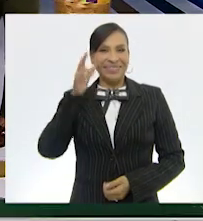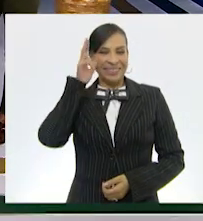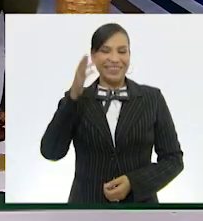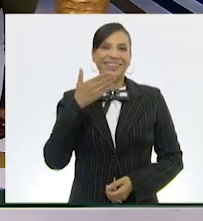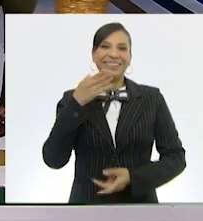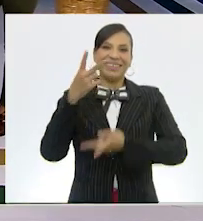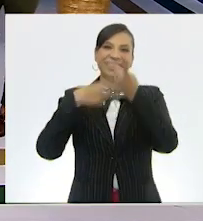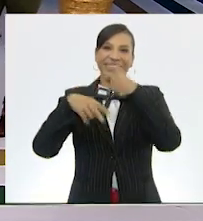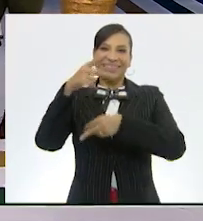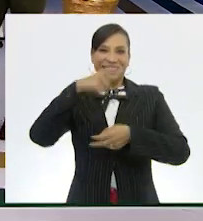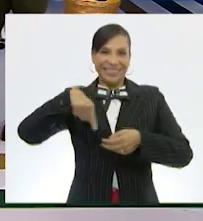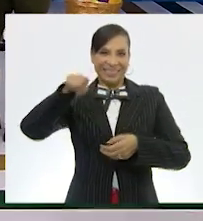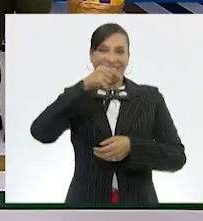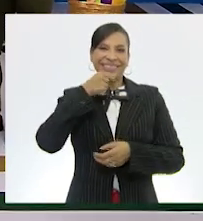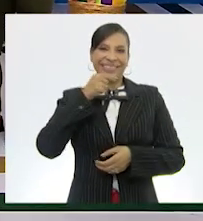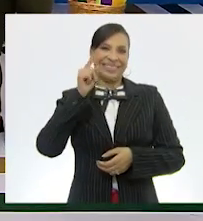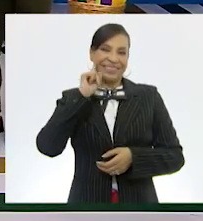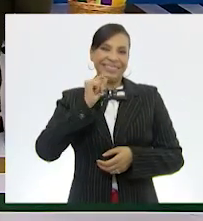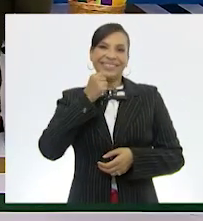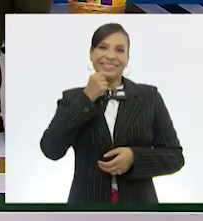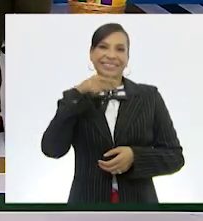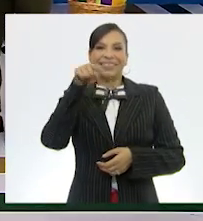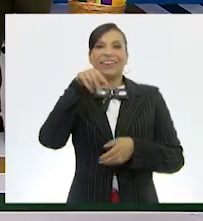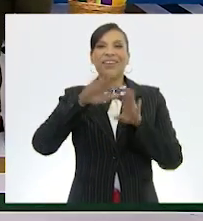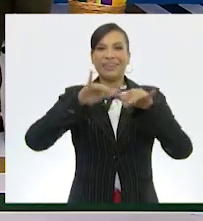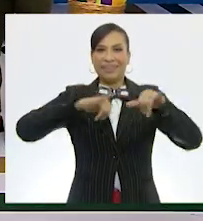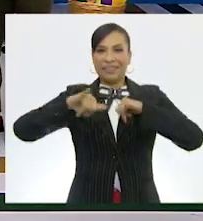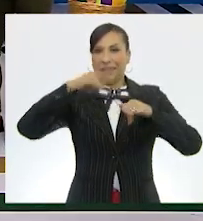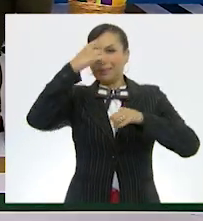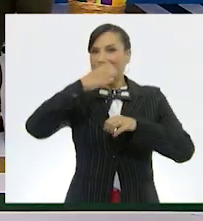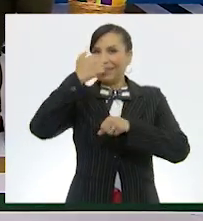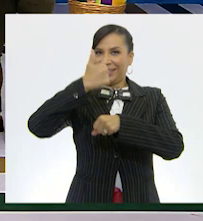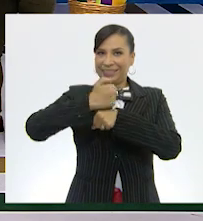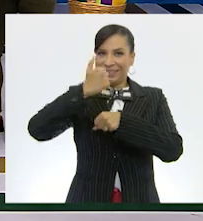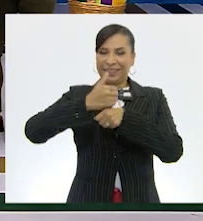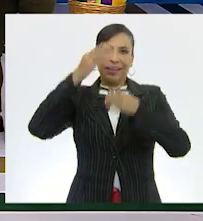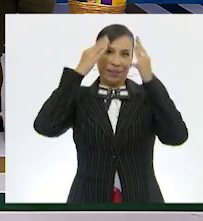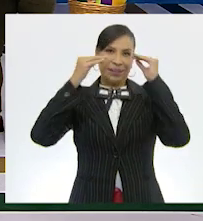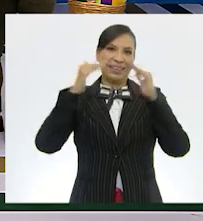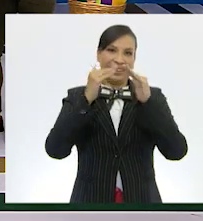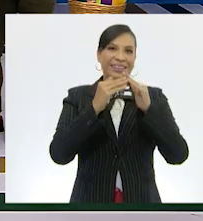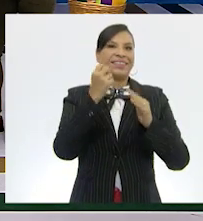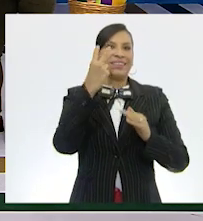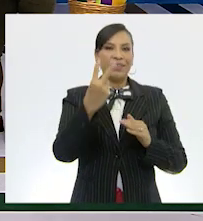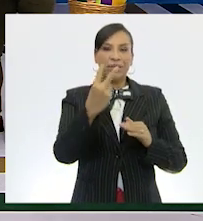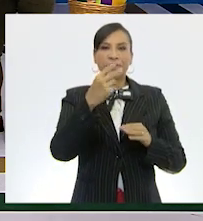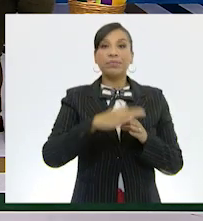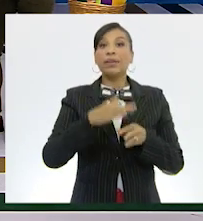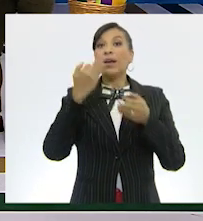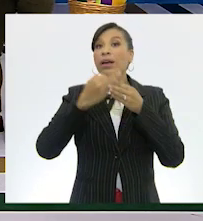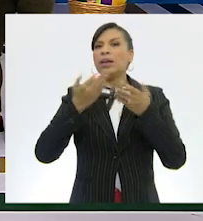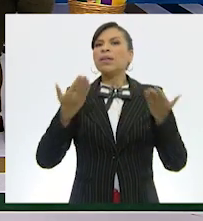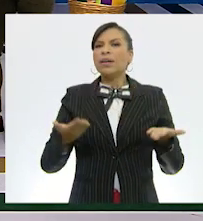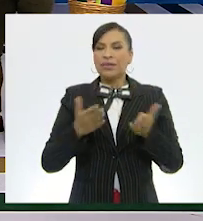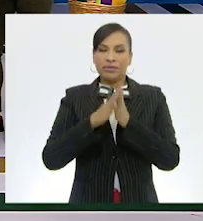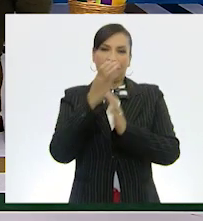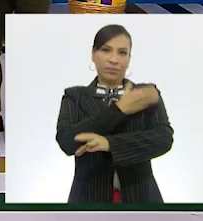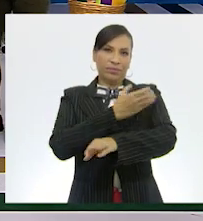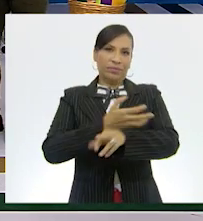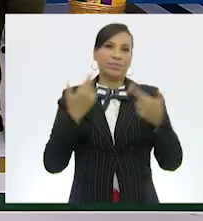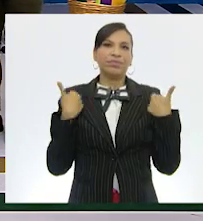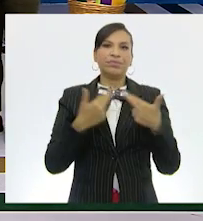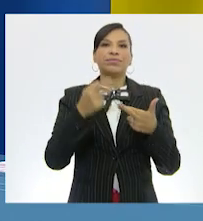¿qué tal? Bienvenidas y bienvenidos a su sesión de Geografía para sexto grado en Aprende en Casa 2. Y en esta ocasión nos acompaña